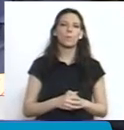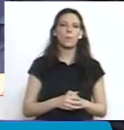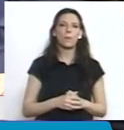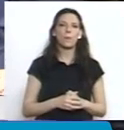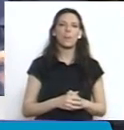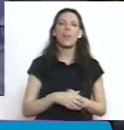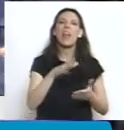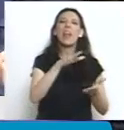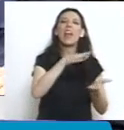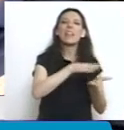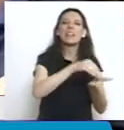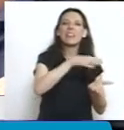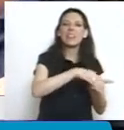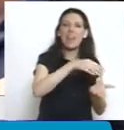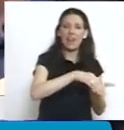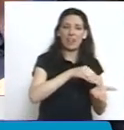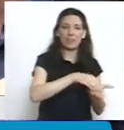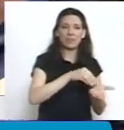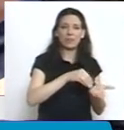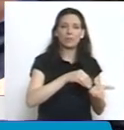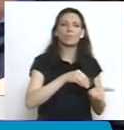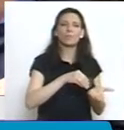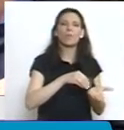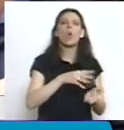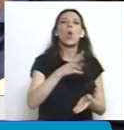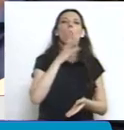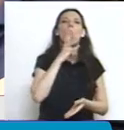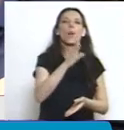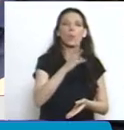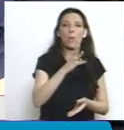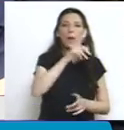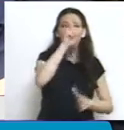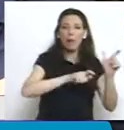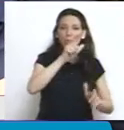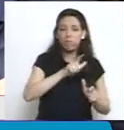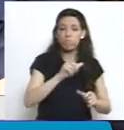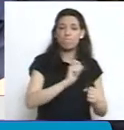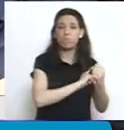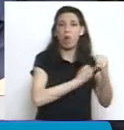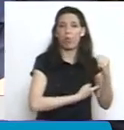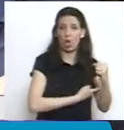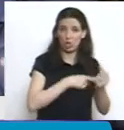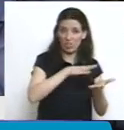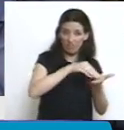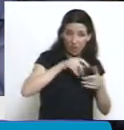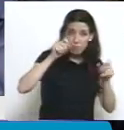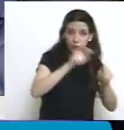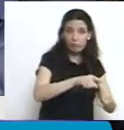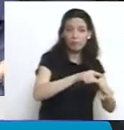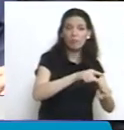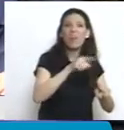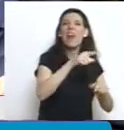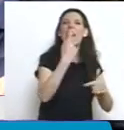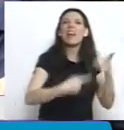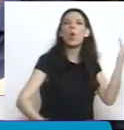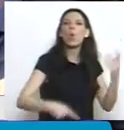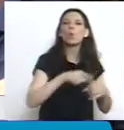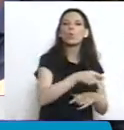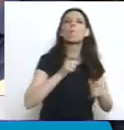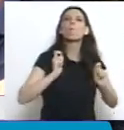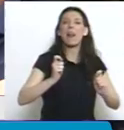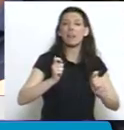de las tierras de los principales 4.000 terratenientes de la Argentina para que estén esos recursos al servicio de